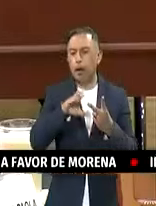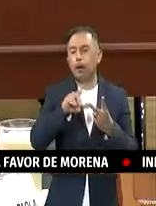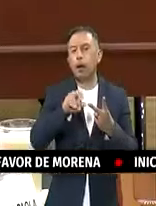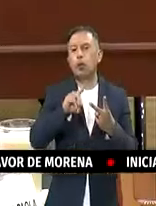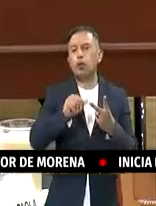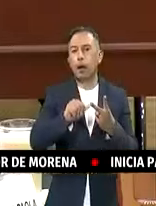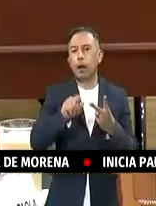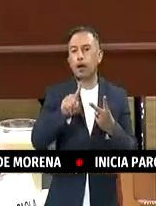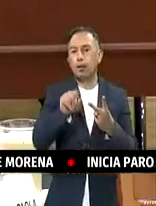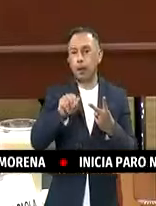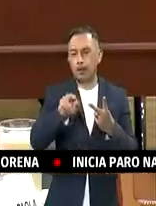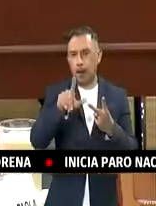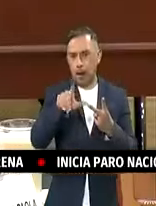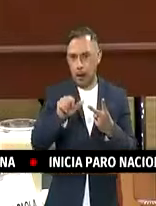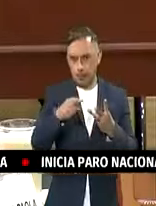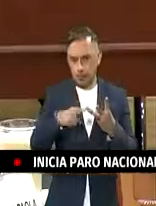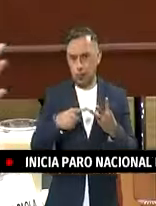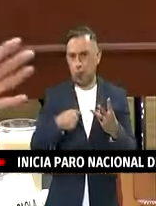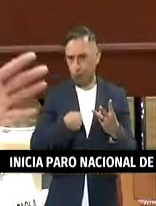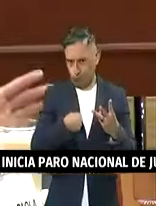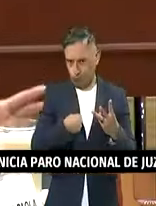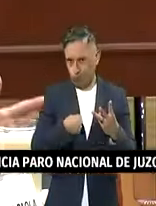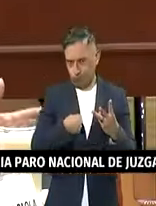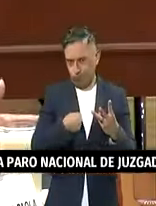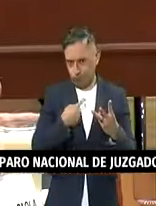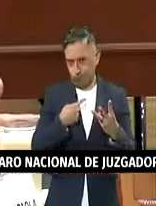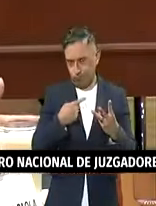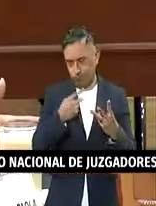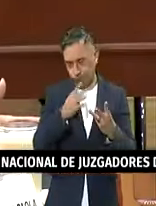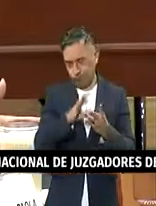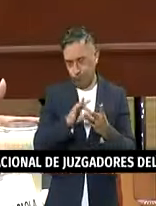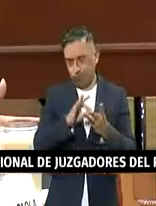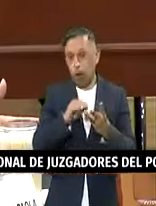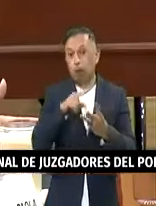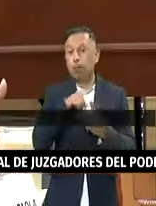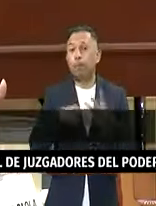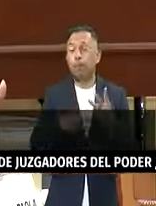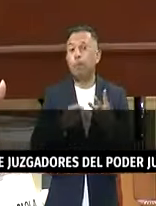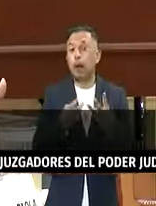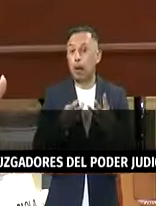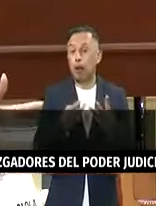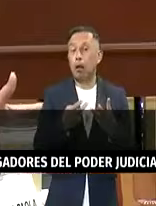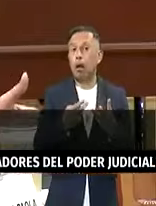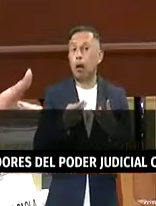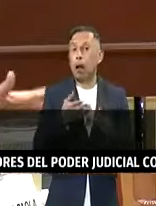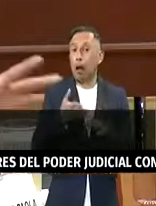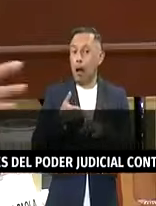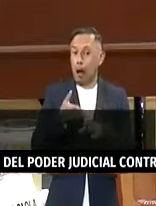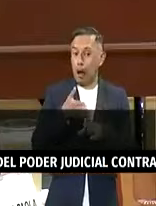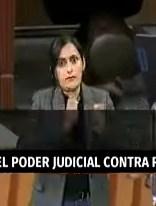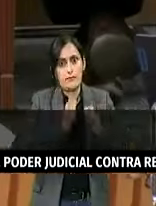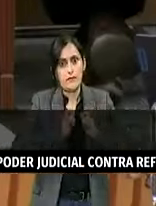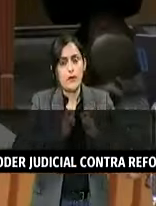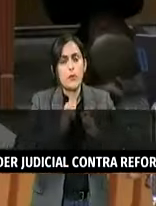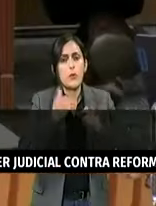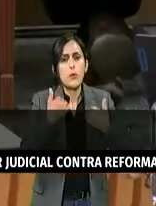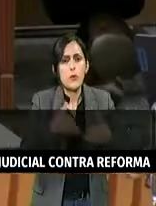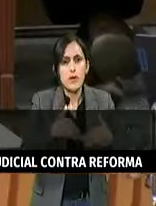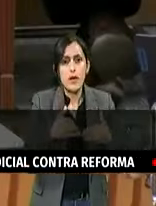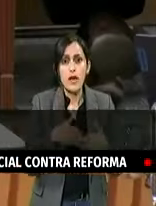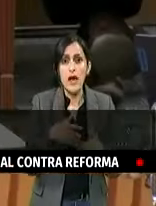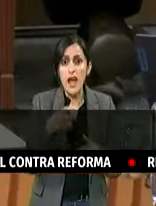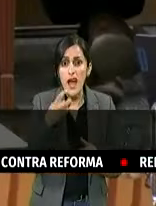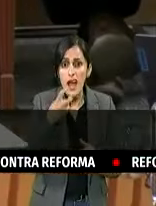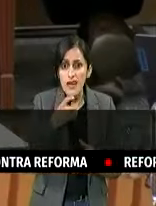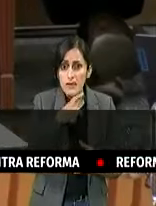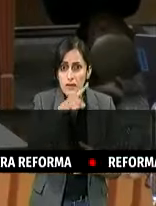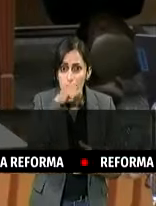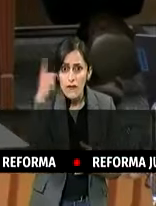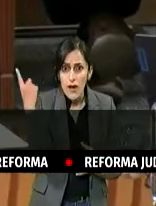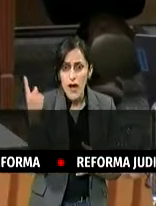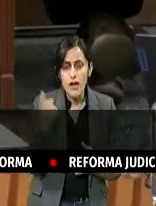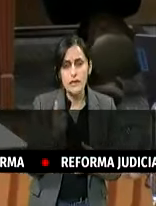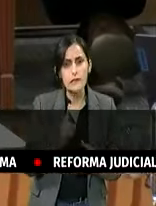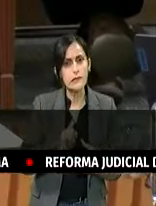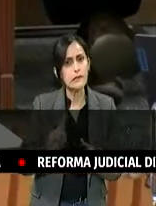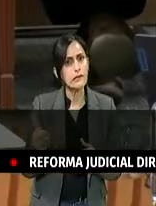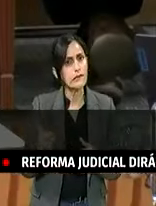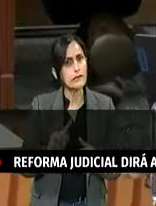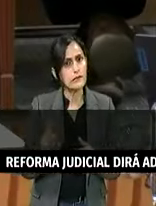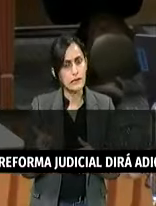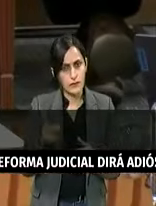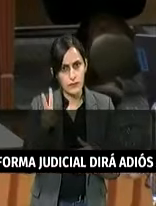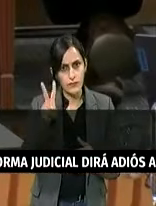la propuesta que nos hace la Dirección de Partidos Políticos y Prerrogativas asume la definición del máximo